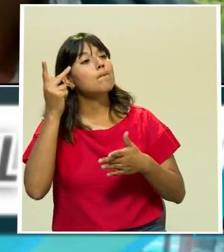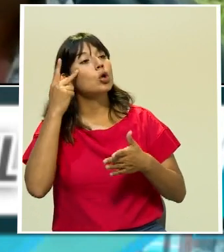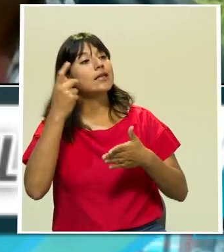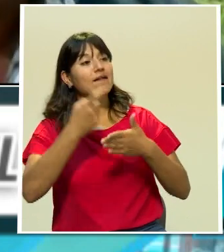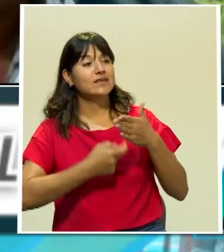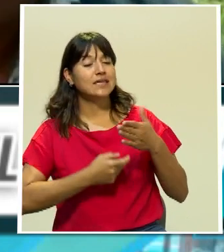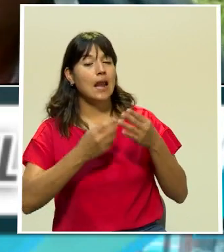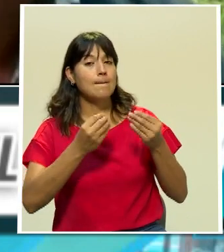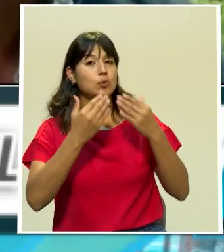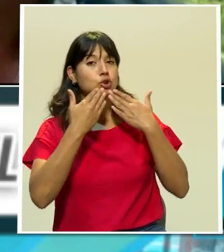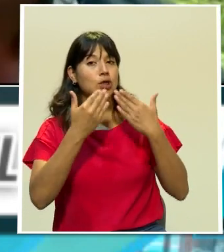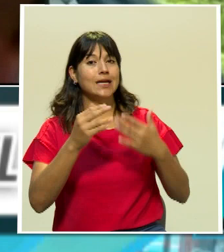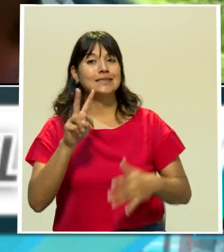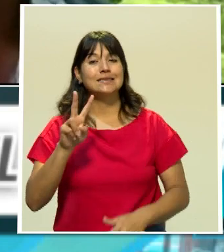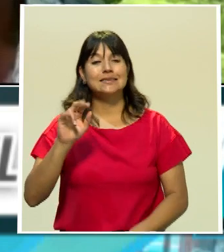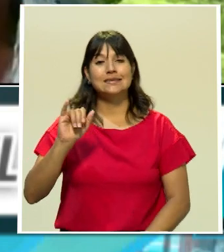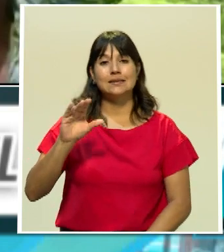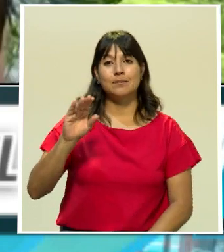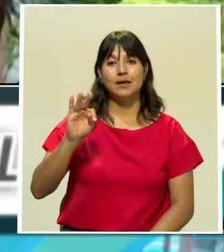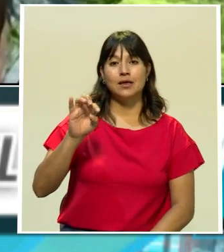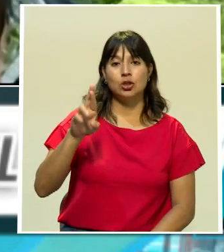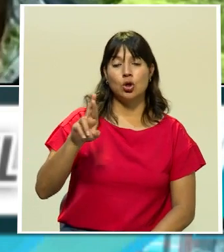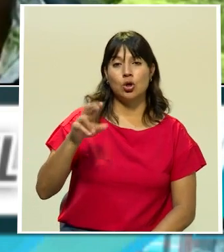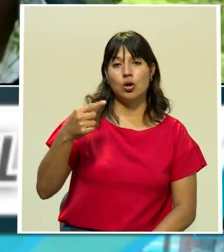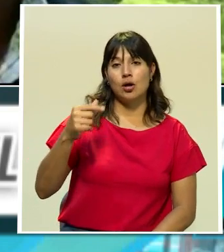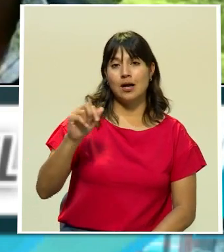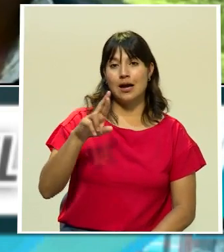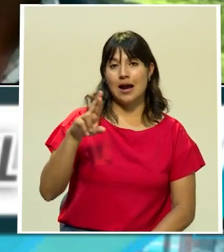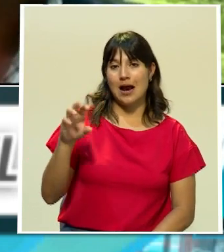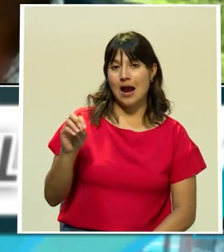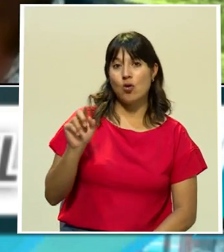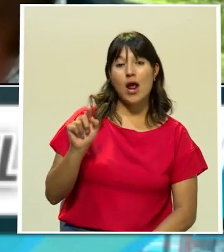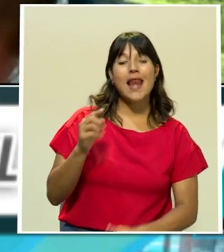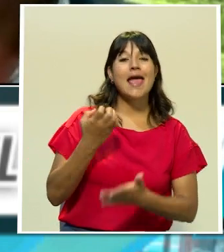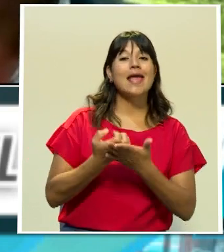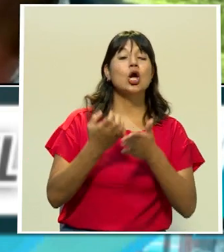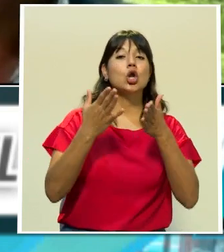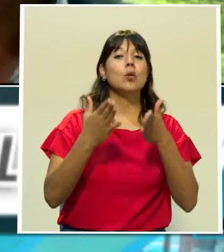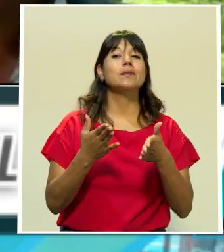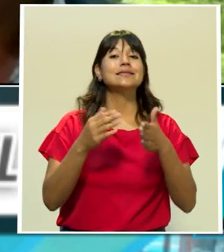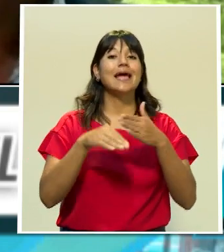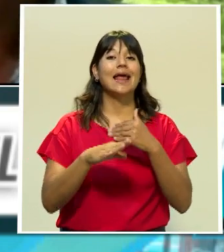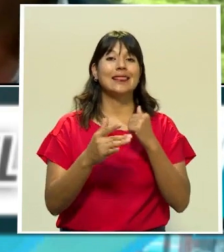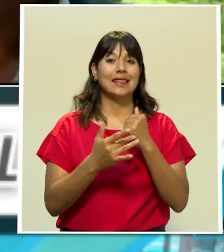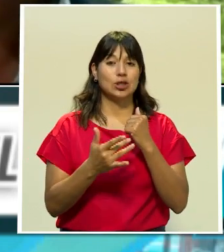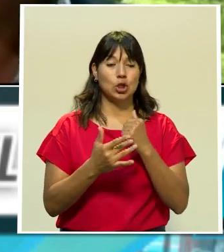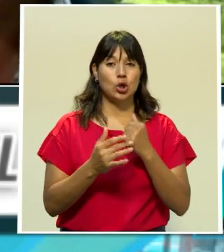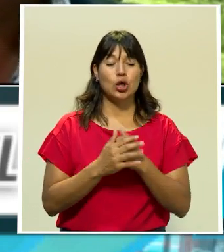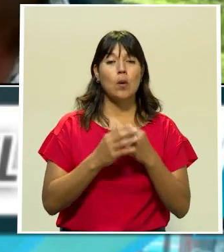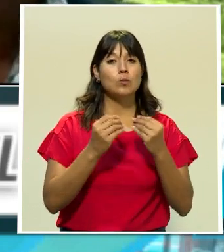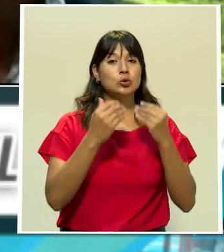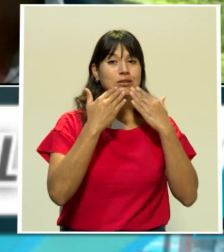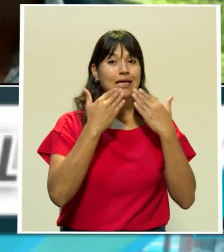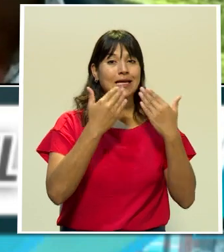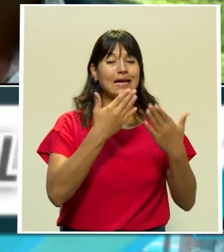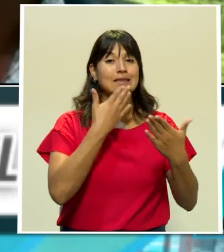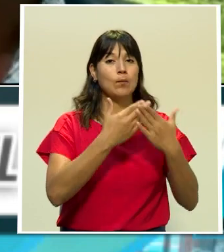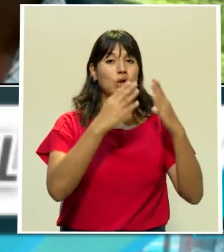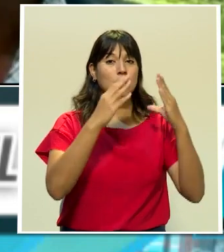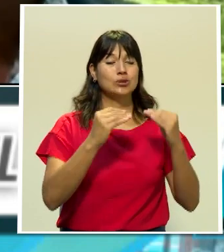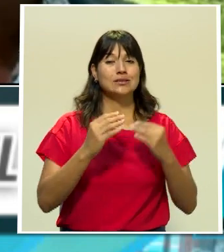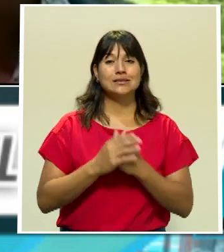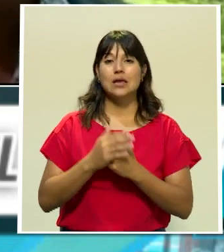Muchísimas gracias a don Víctor Garro, economista del Tecnológico. Muchísimas gracias. Buenas